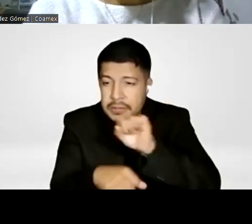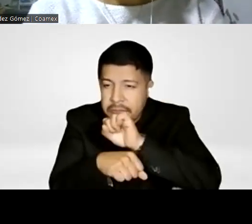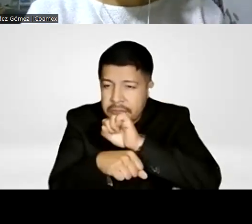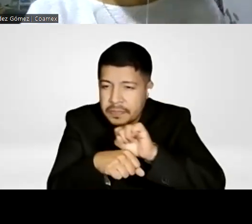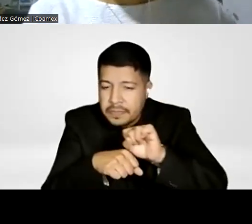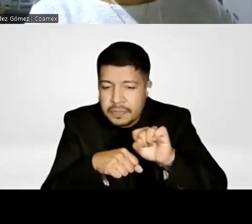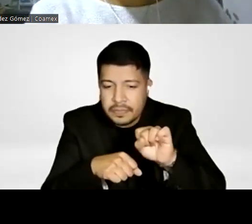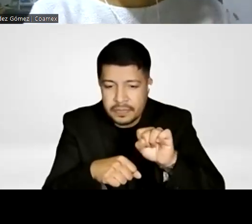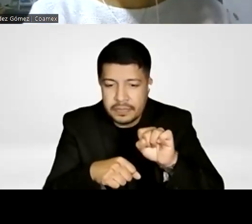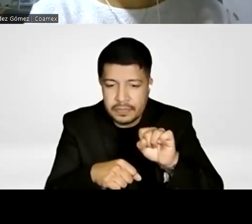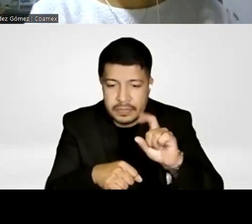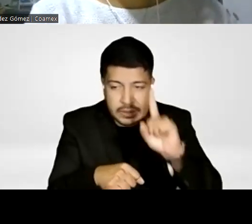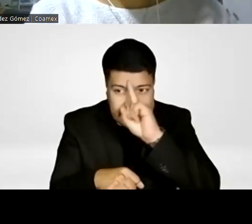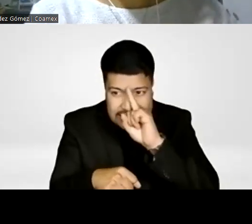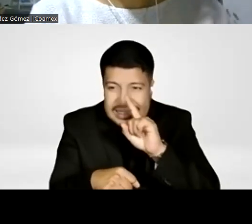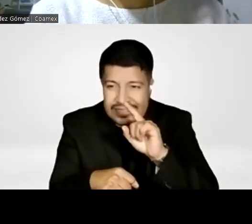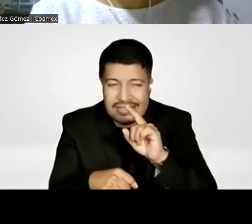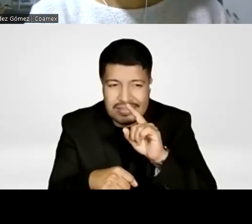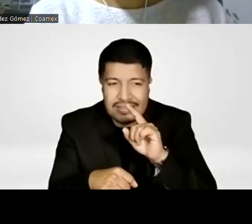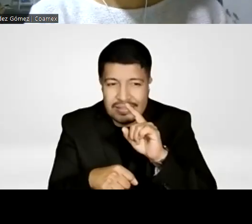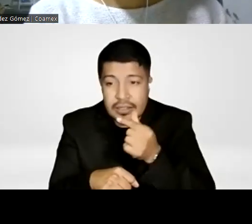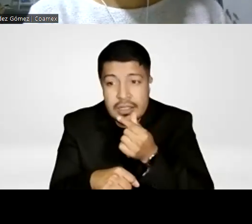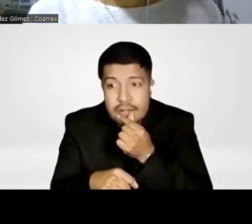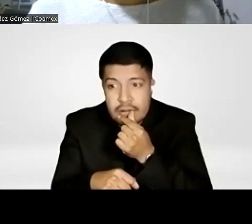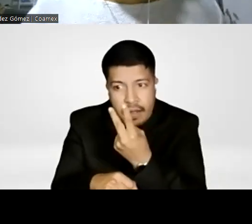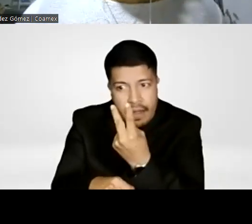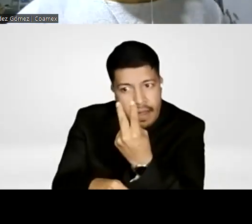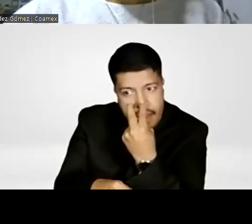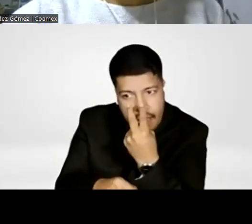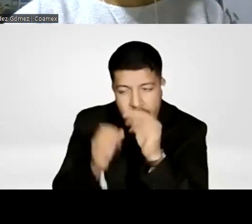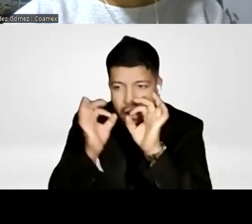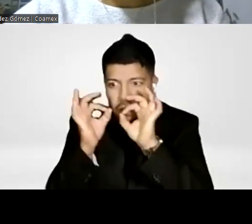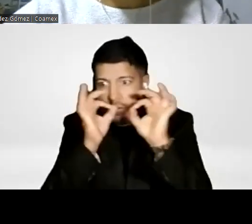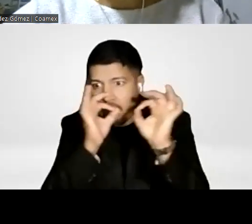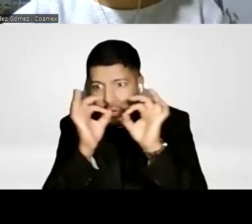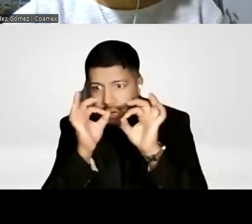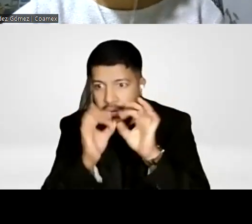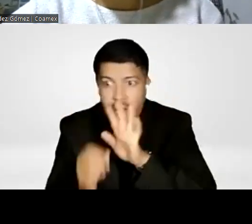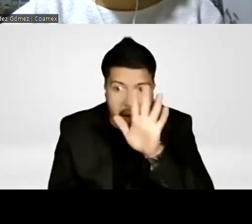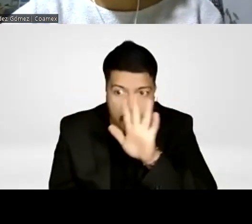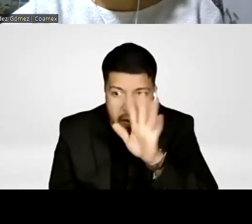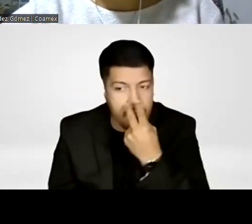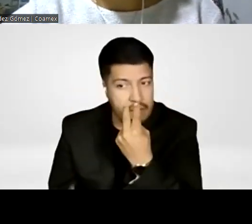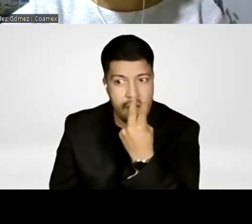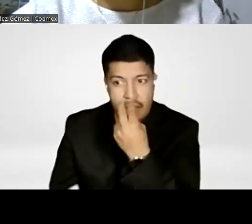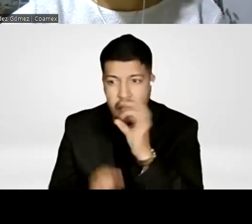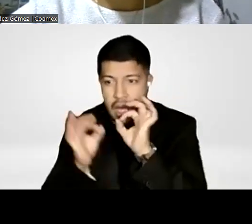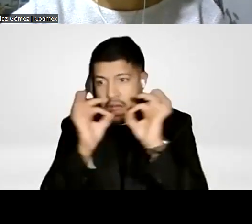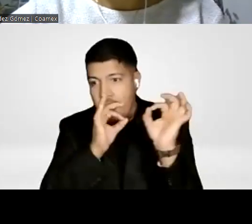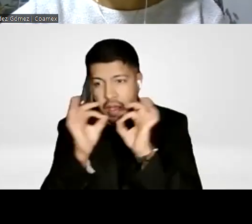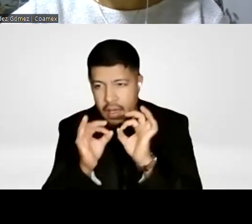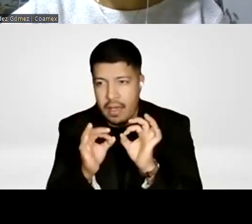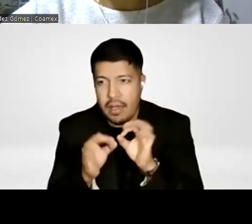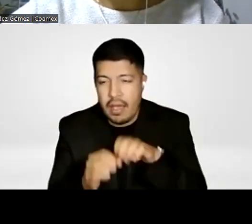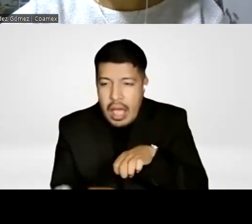resumiría en que el niño te vea, te siga, interactúe con la mirada desde edades muy tempranas, que se mueva